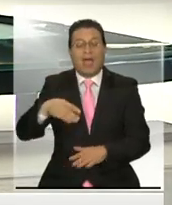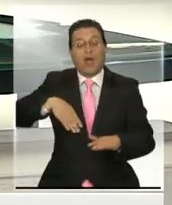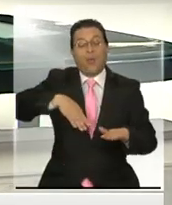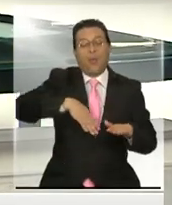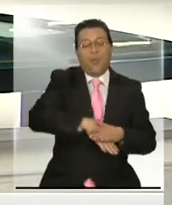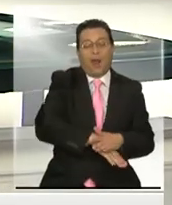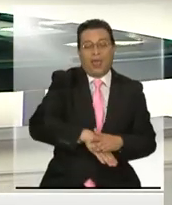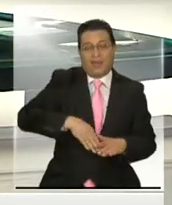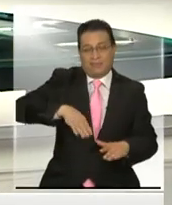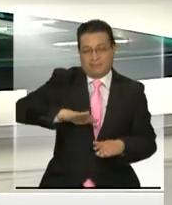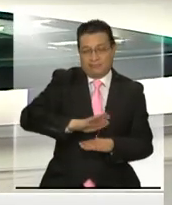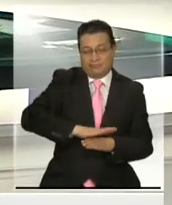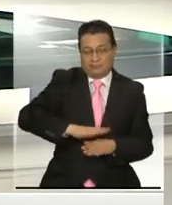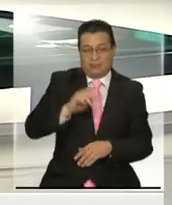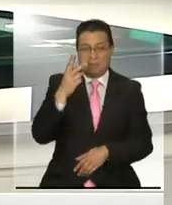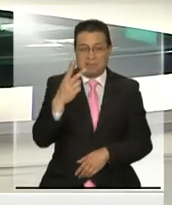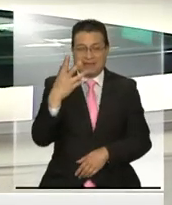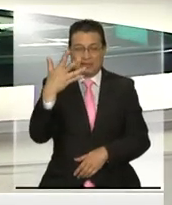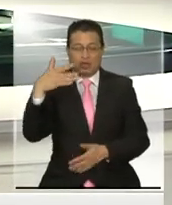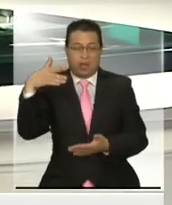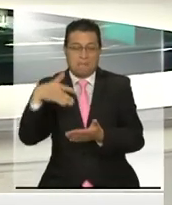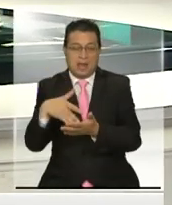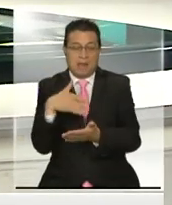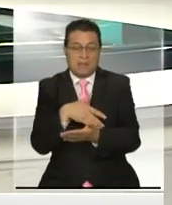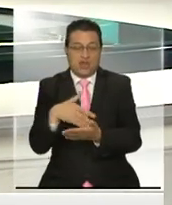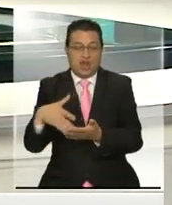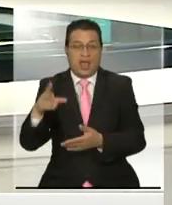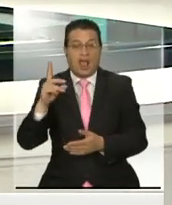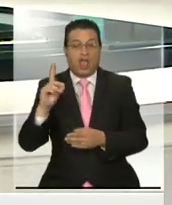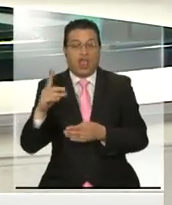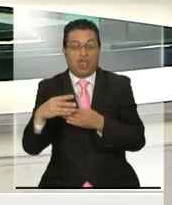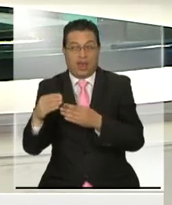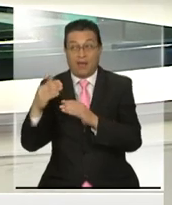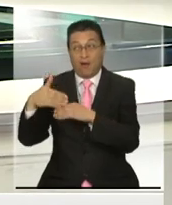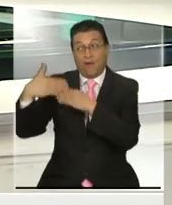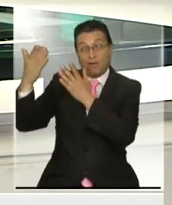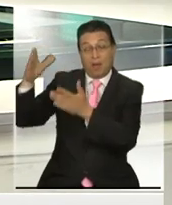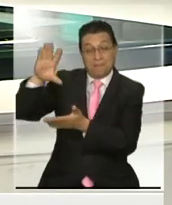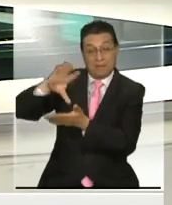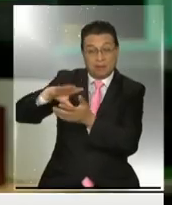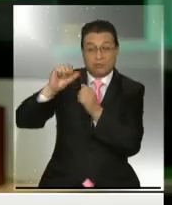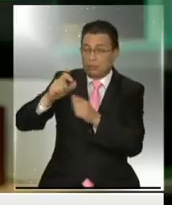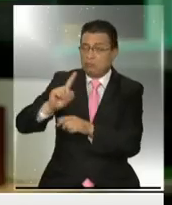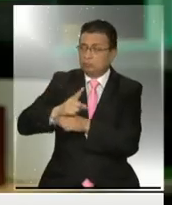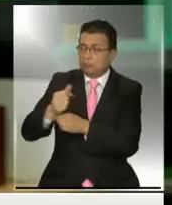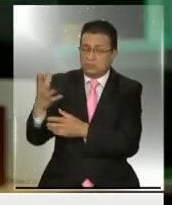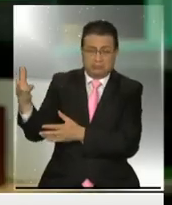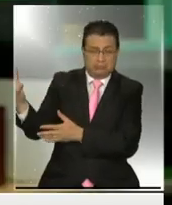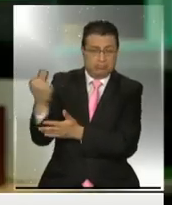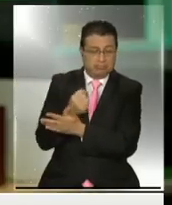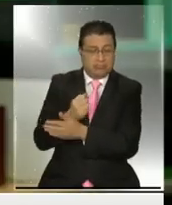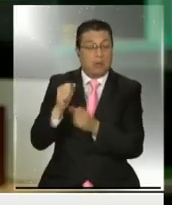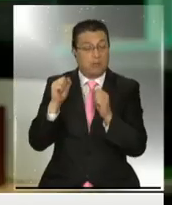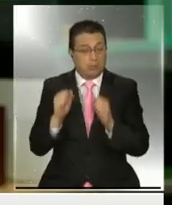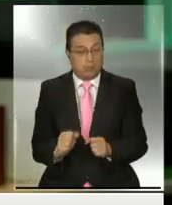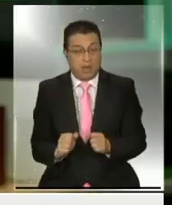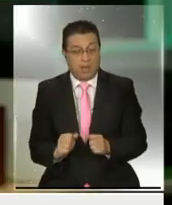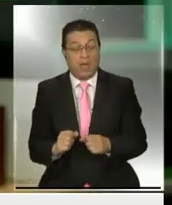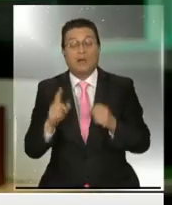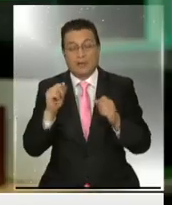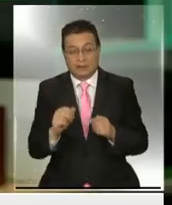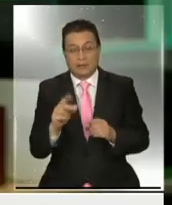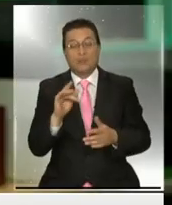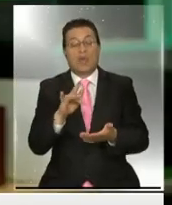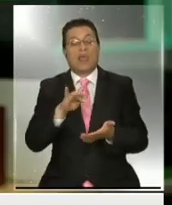tiene invertido cerca de 25 mil millones de dólares en el exterior que son fondos que puede girar muy rápidamente y además tiene una capacidad